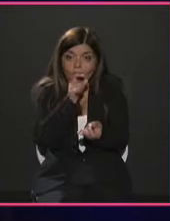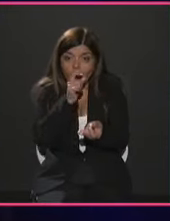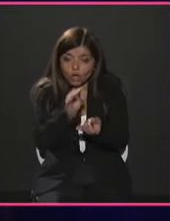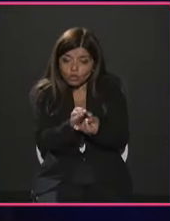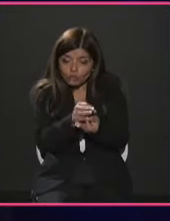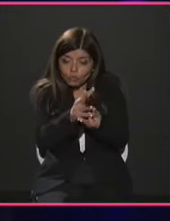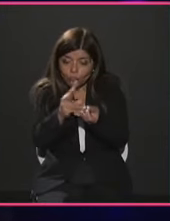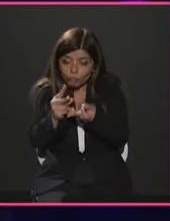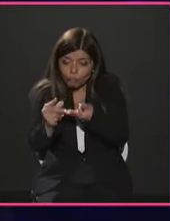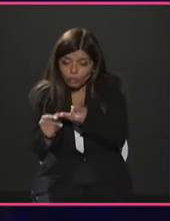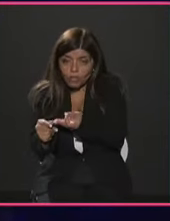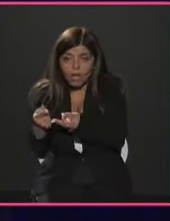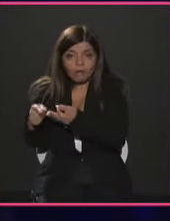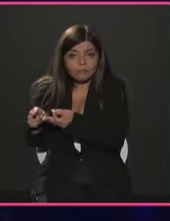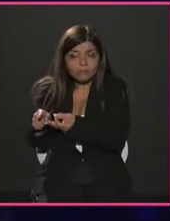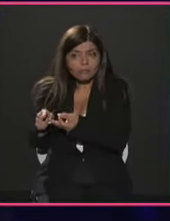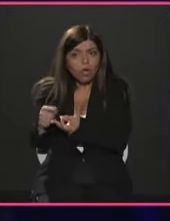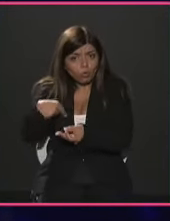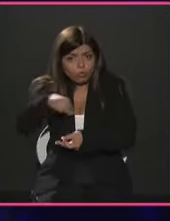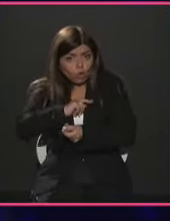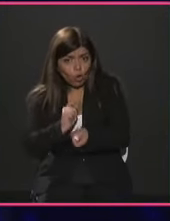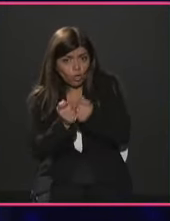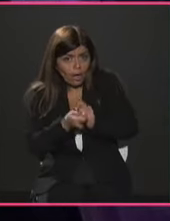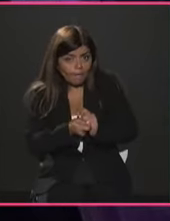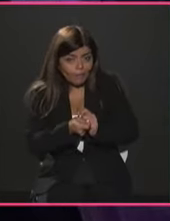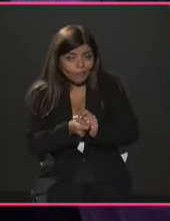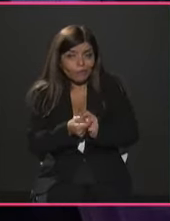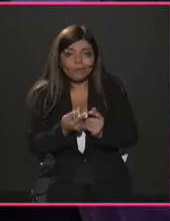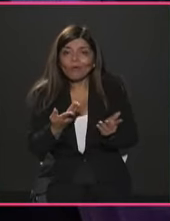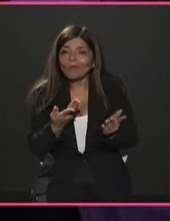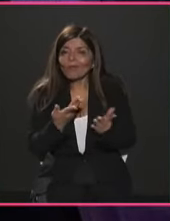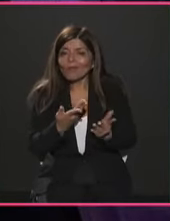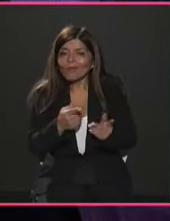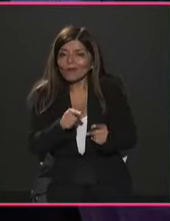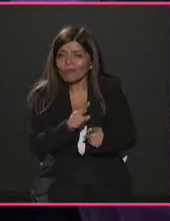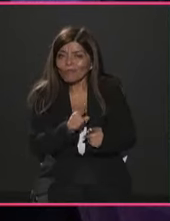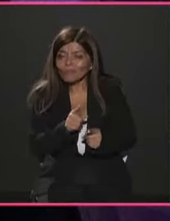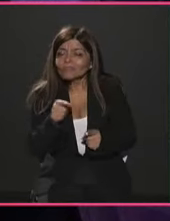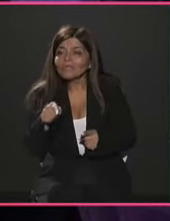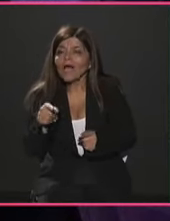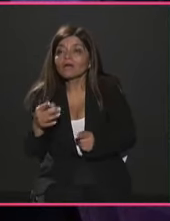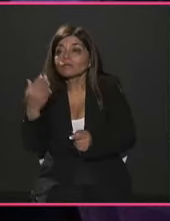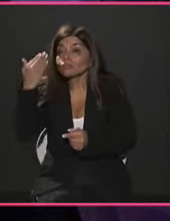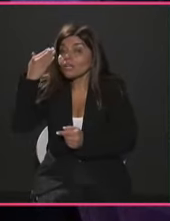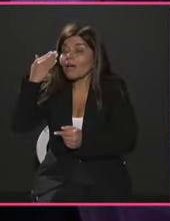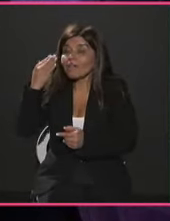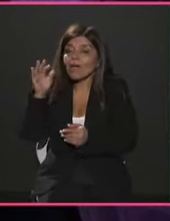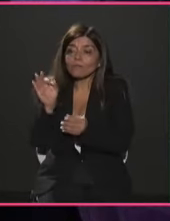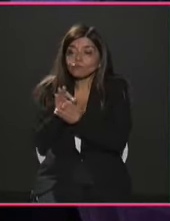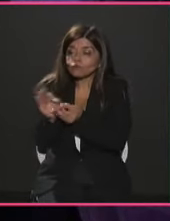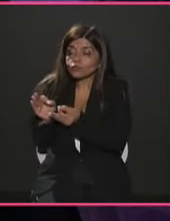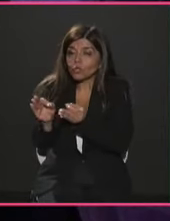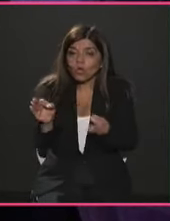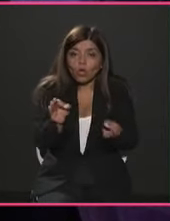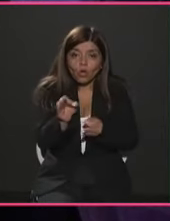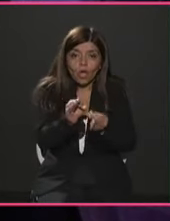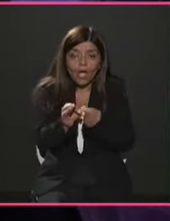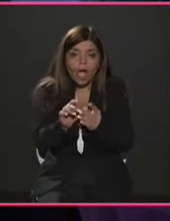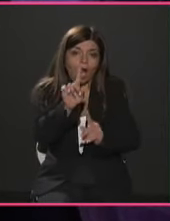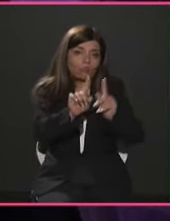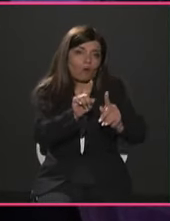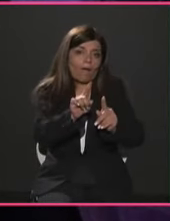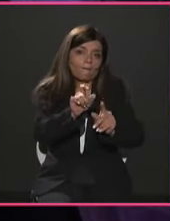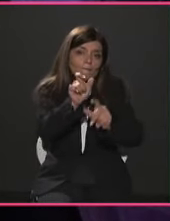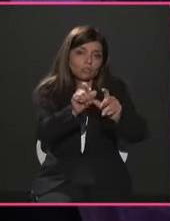qué no hacer eso bueno porque no no sabemos quién más produce eso Muchos de sus parientes murieron